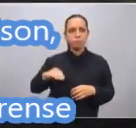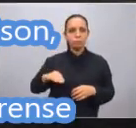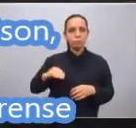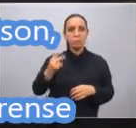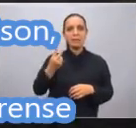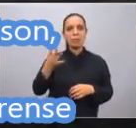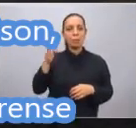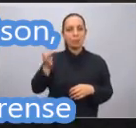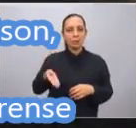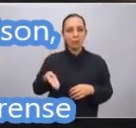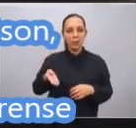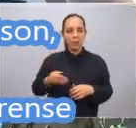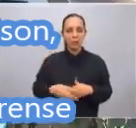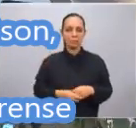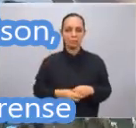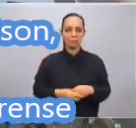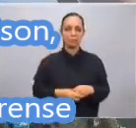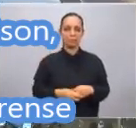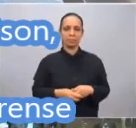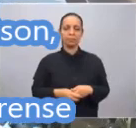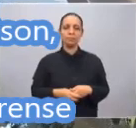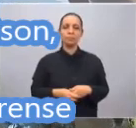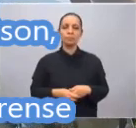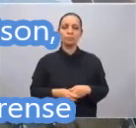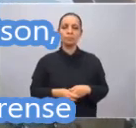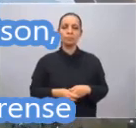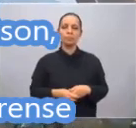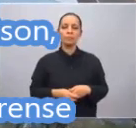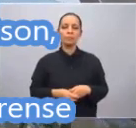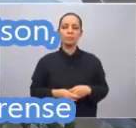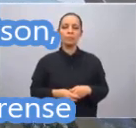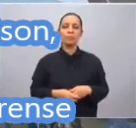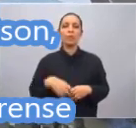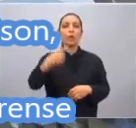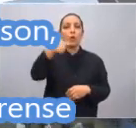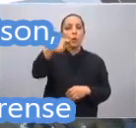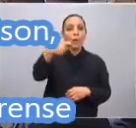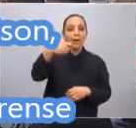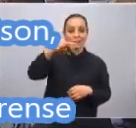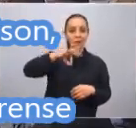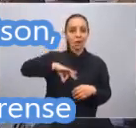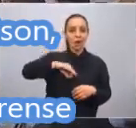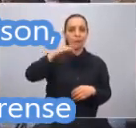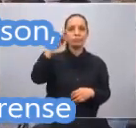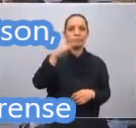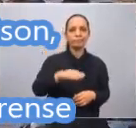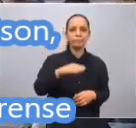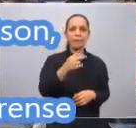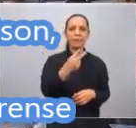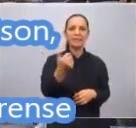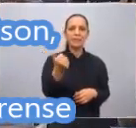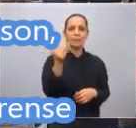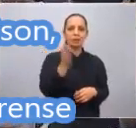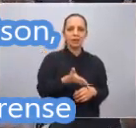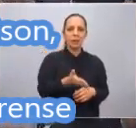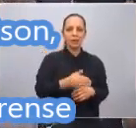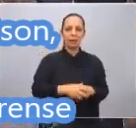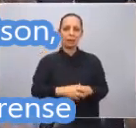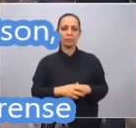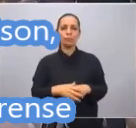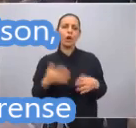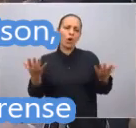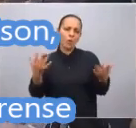Milei, 26 puntos cayeron las jubilaciones y claro, uno dice